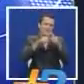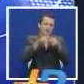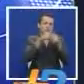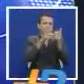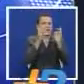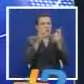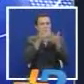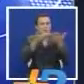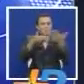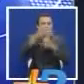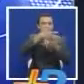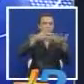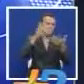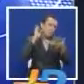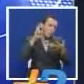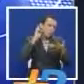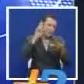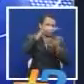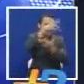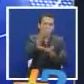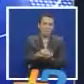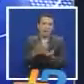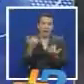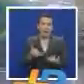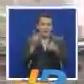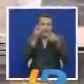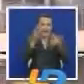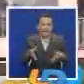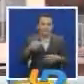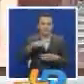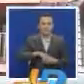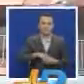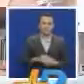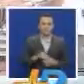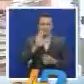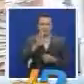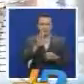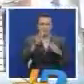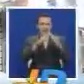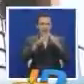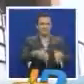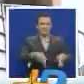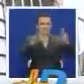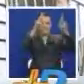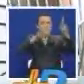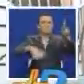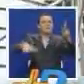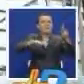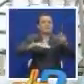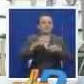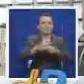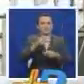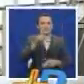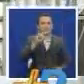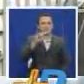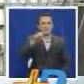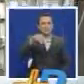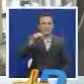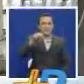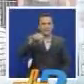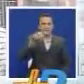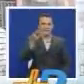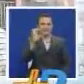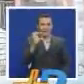se encontraba en estado de embriaguez. Desde el tercer piso de esta vivienda ubicada en el barrio El Diamante, el hombre de 43 años